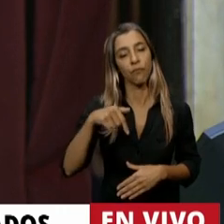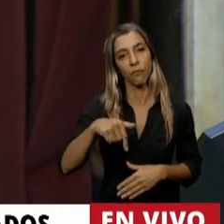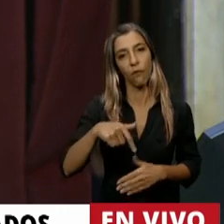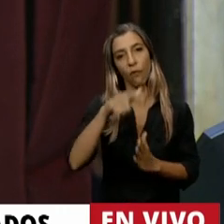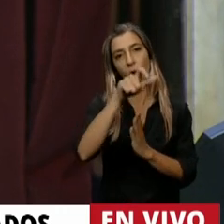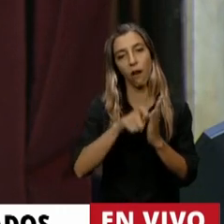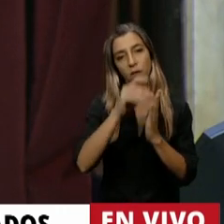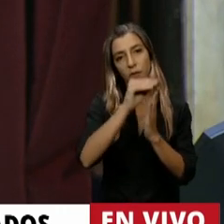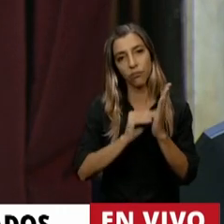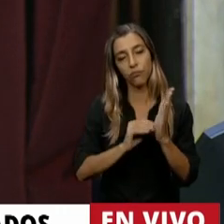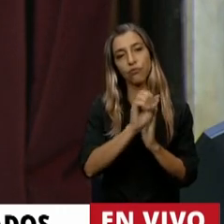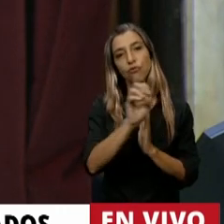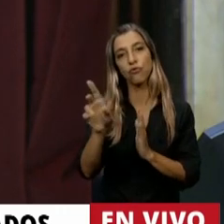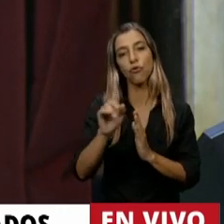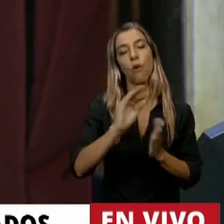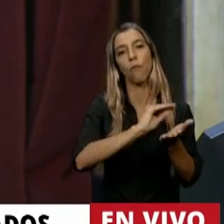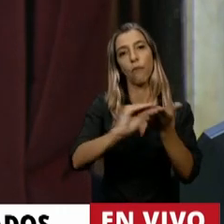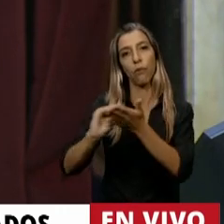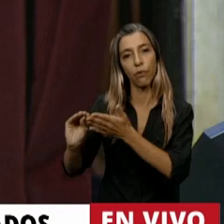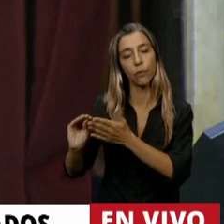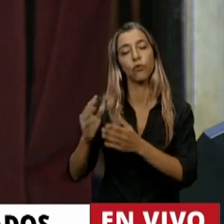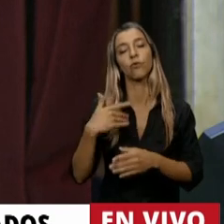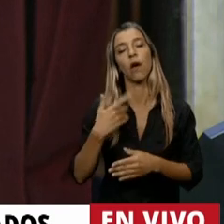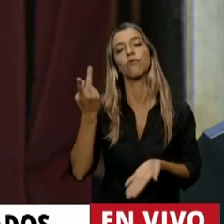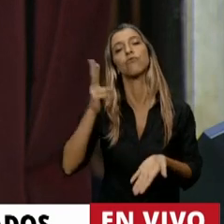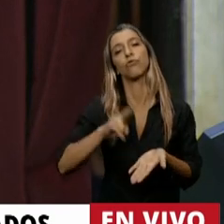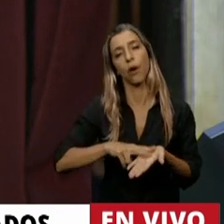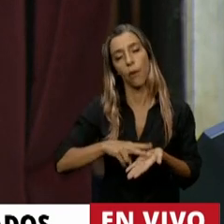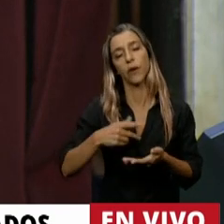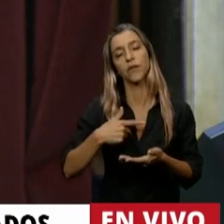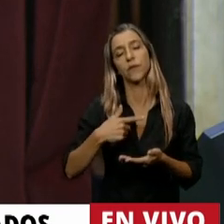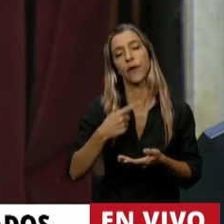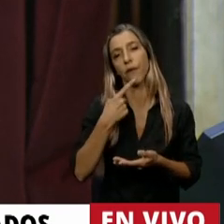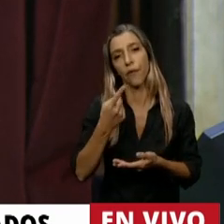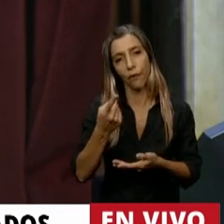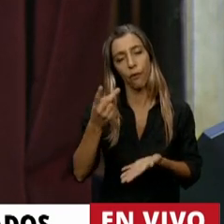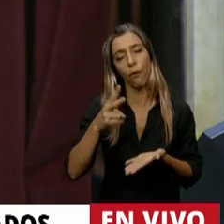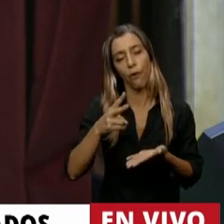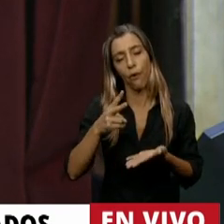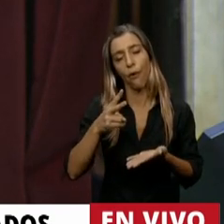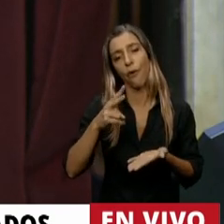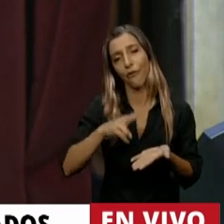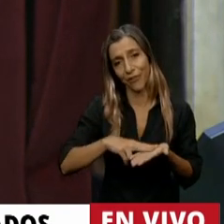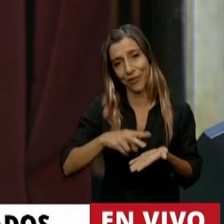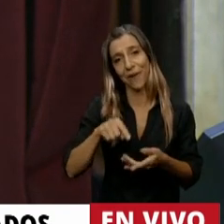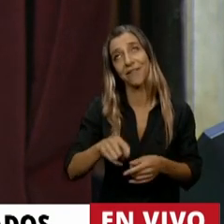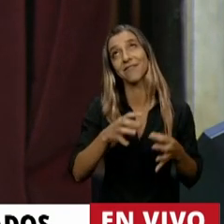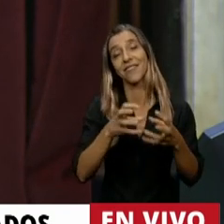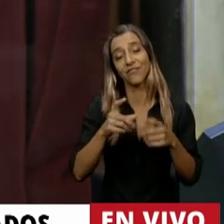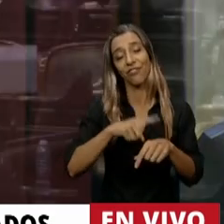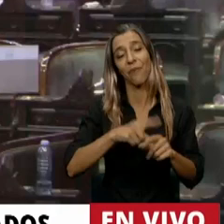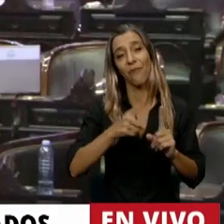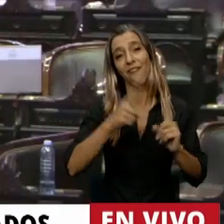lista y quiero volver a reiterar, sobre todo en las sesiones largas, que los señores diputados